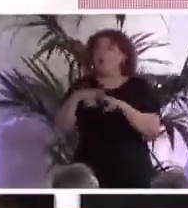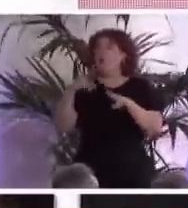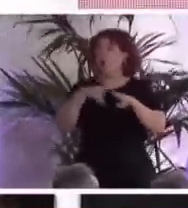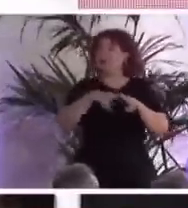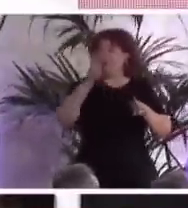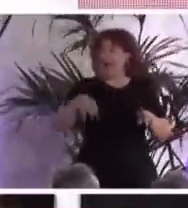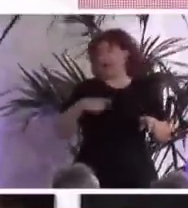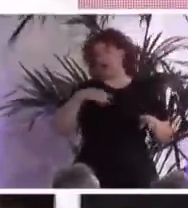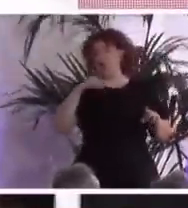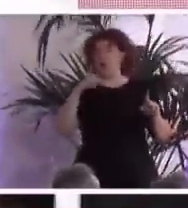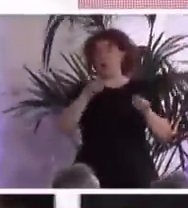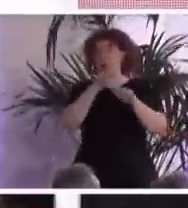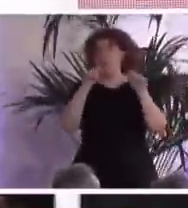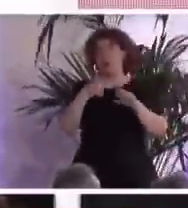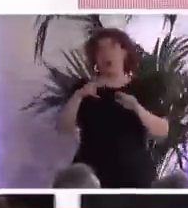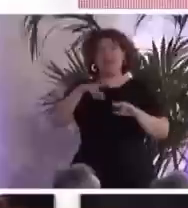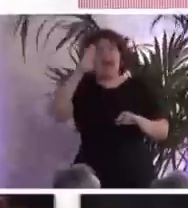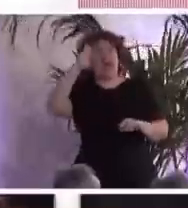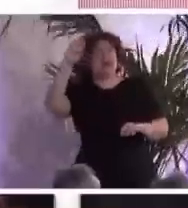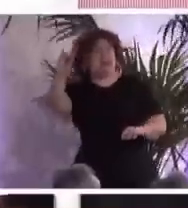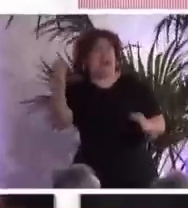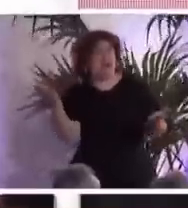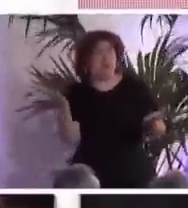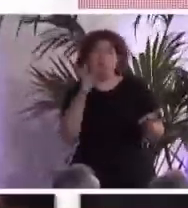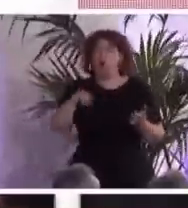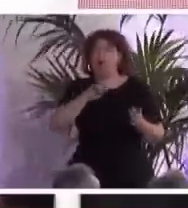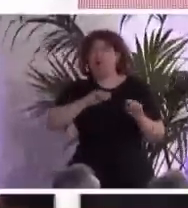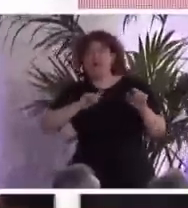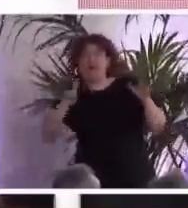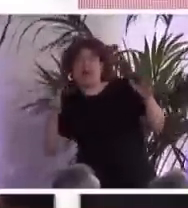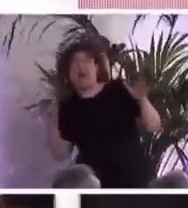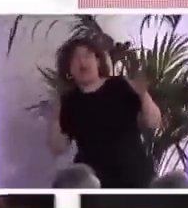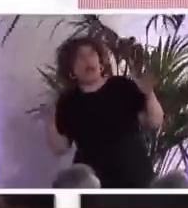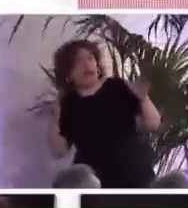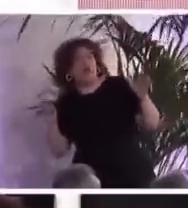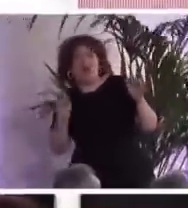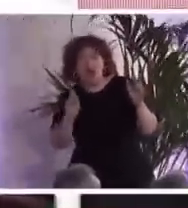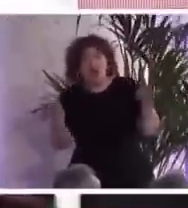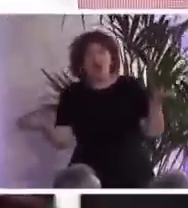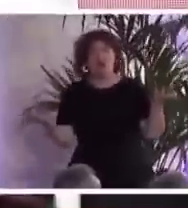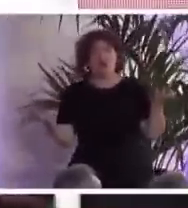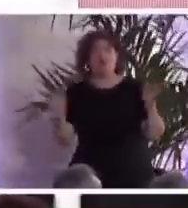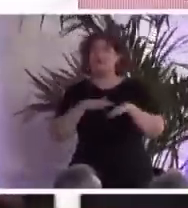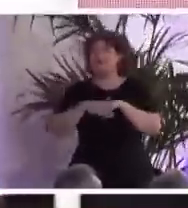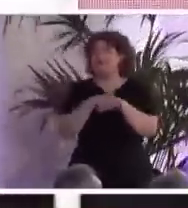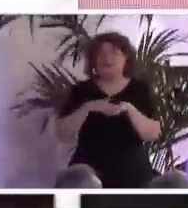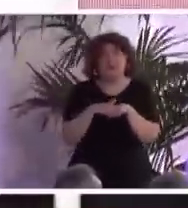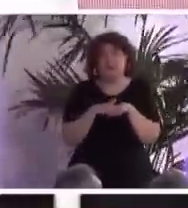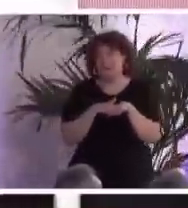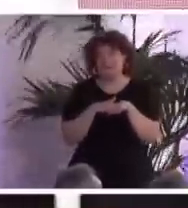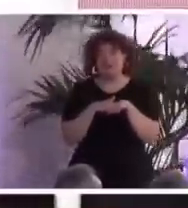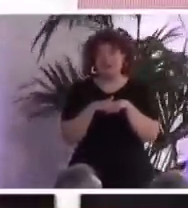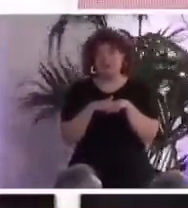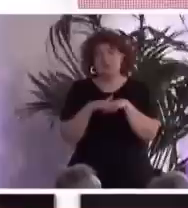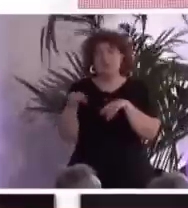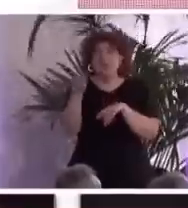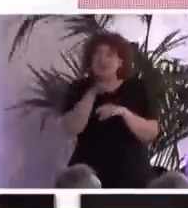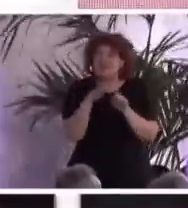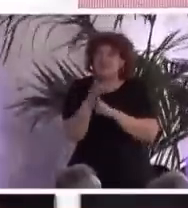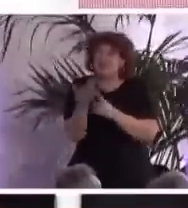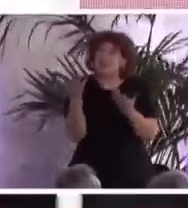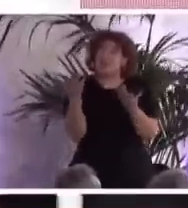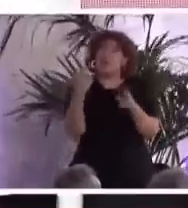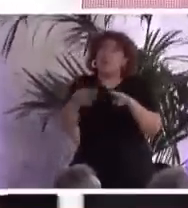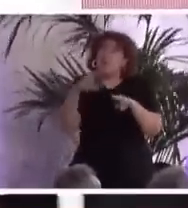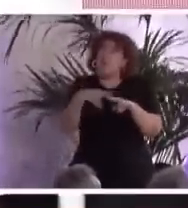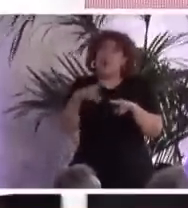política inteligente y no quedarte orillado en la esquinita del tablero lo que hay que hacer es comprender que